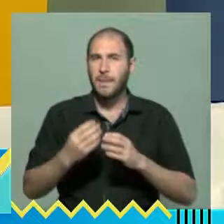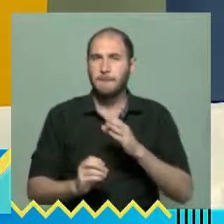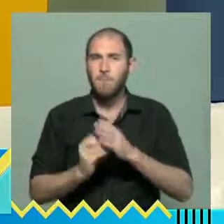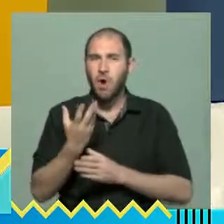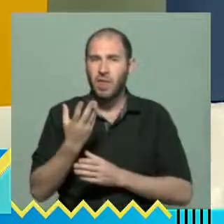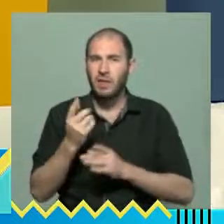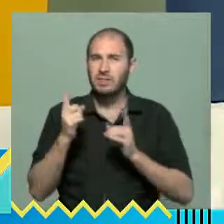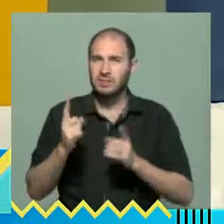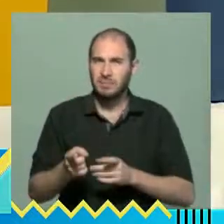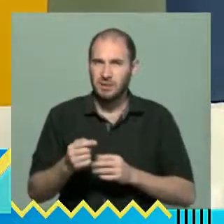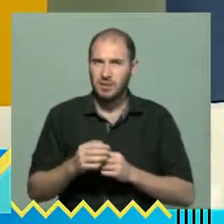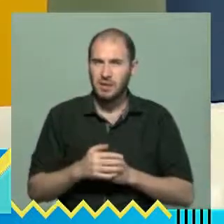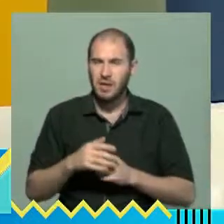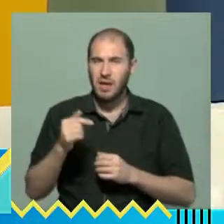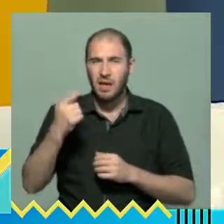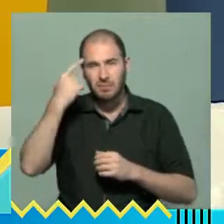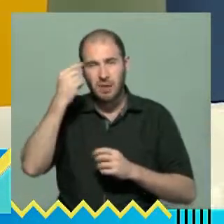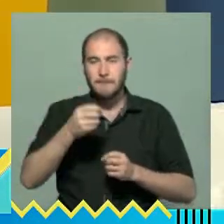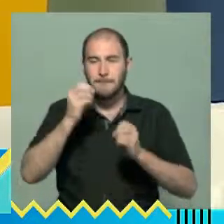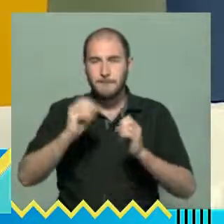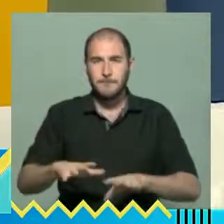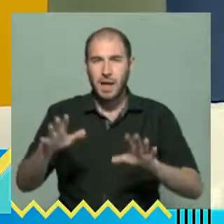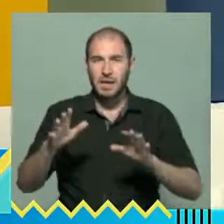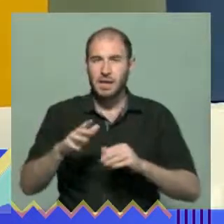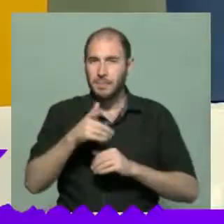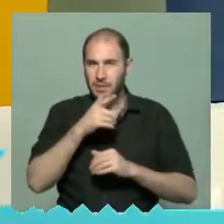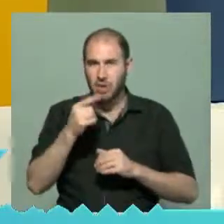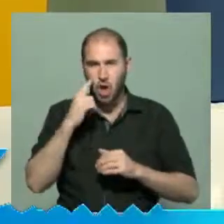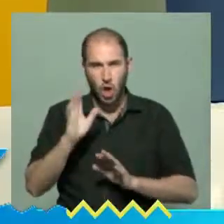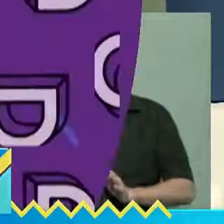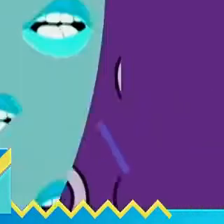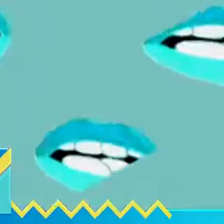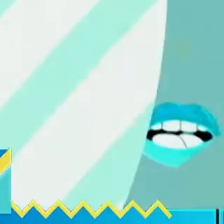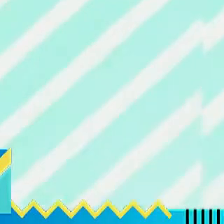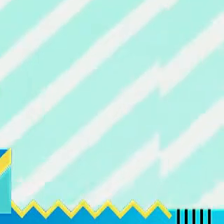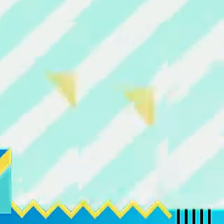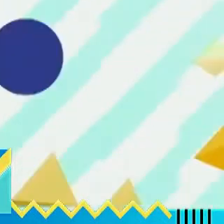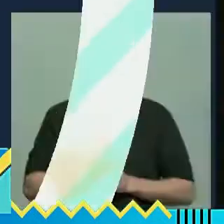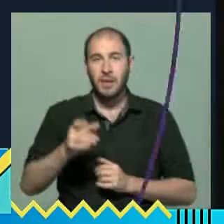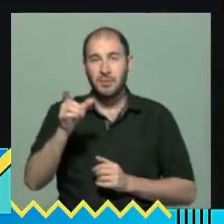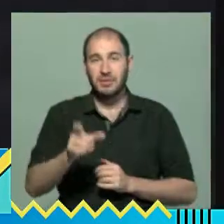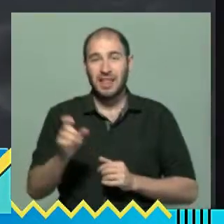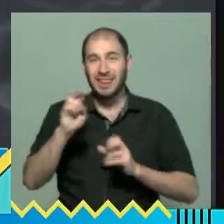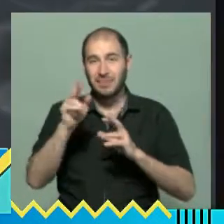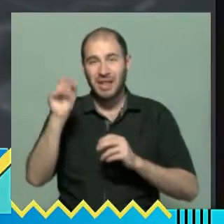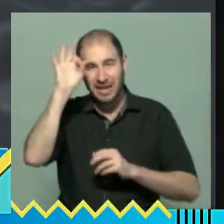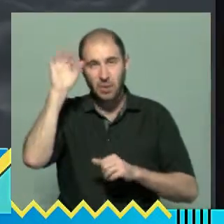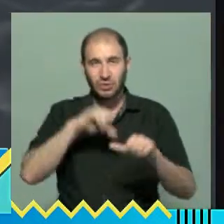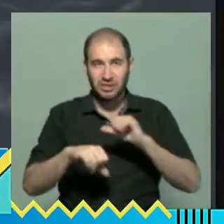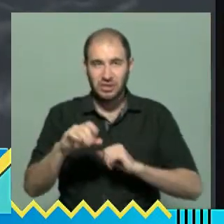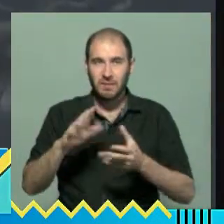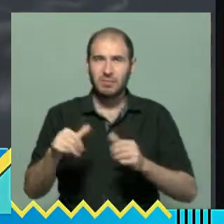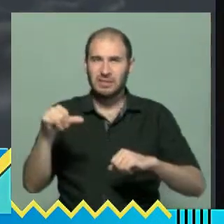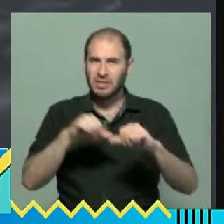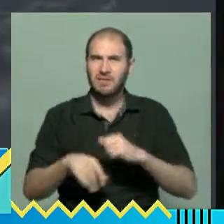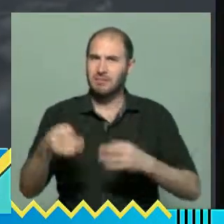también está dada por una cuota de pensamiento mágico y de desconocimiento. Cuando uno aborda las neurociencias de una manera científica, de una